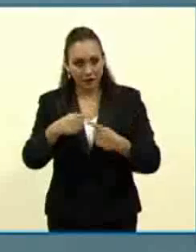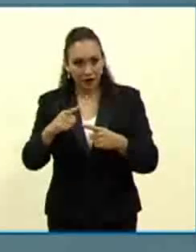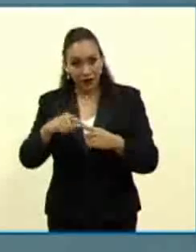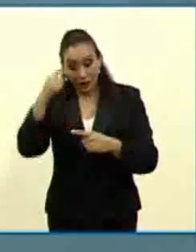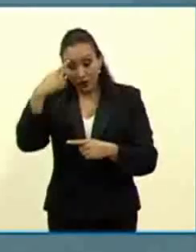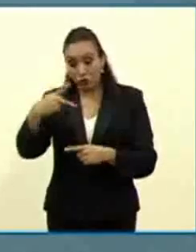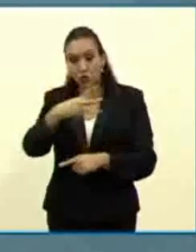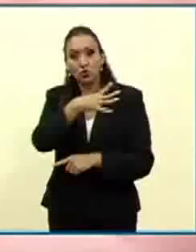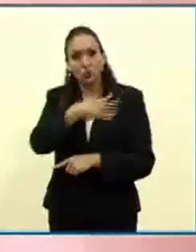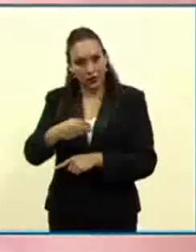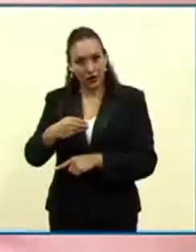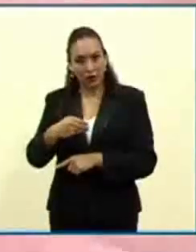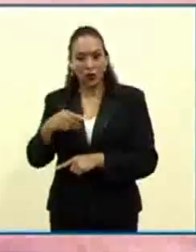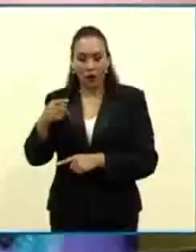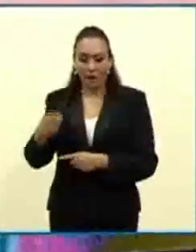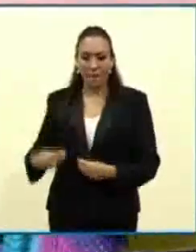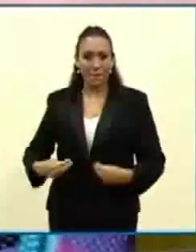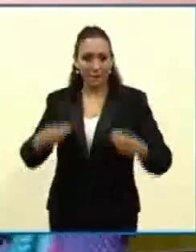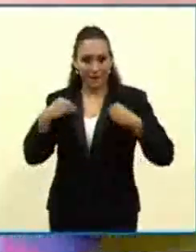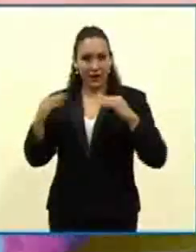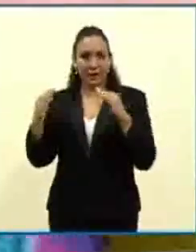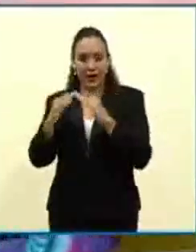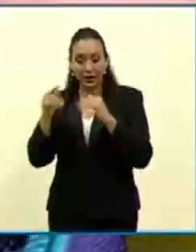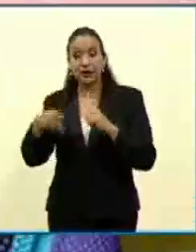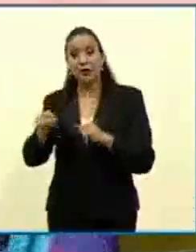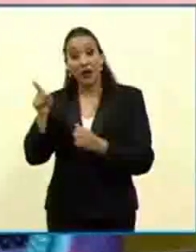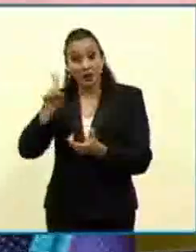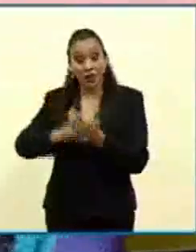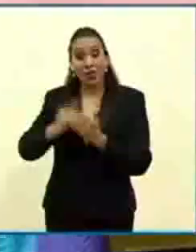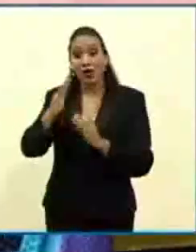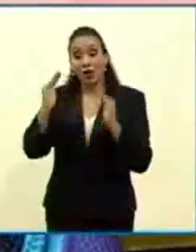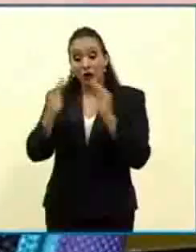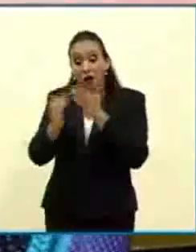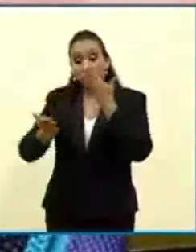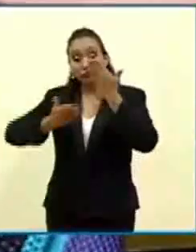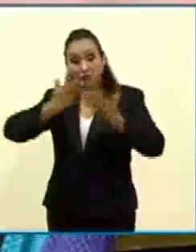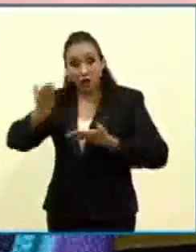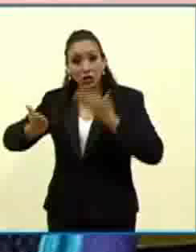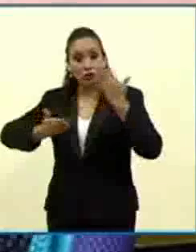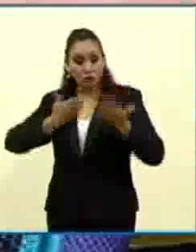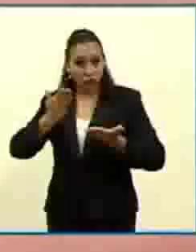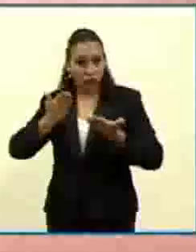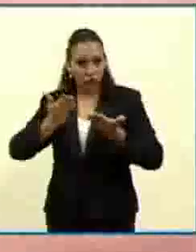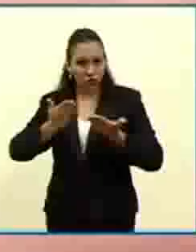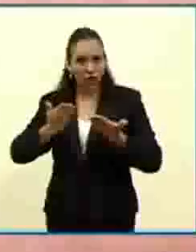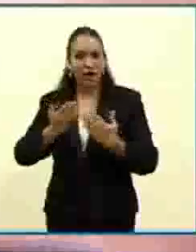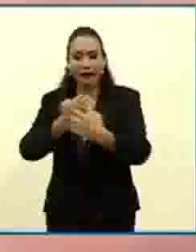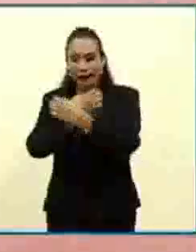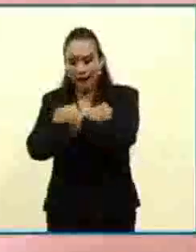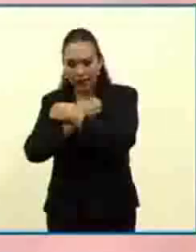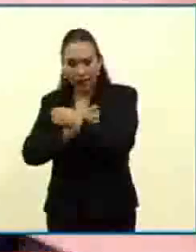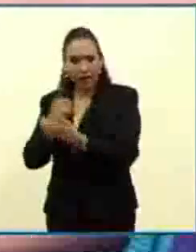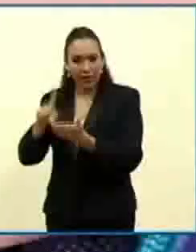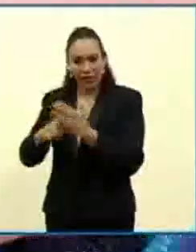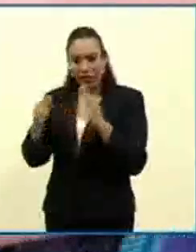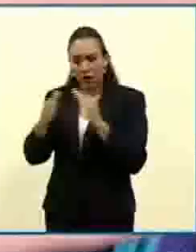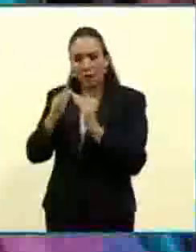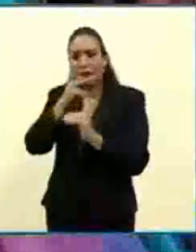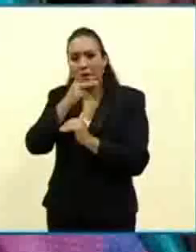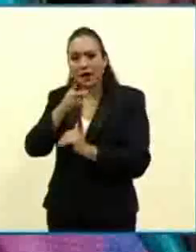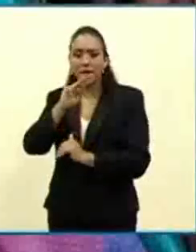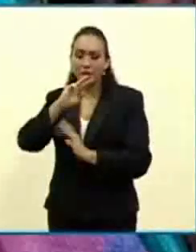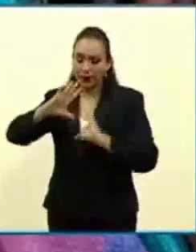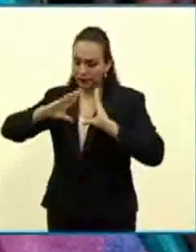que recibe educación en casa, pueda incorporarse al sistema educativo formal, ya sea en una escuela pública o